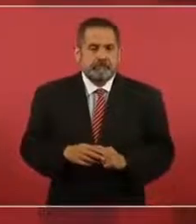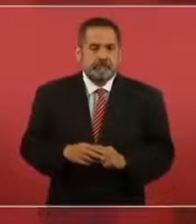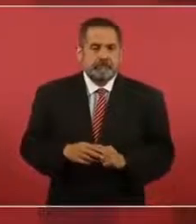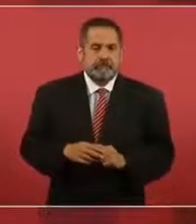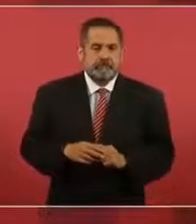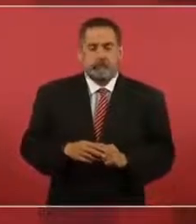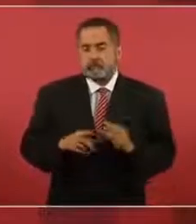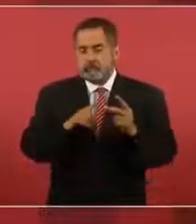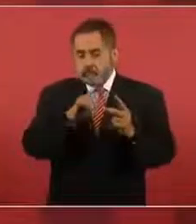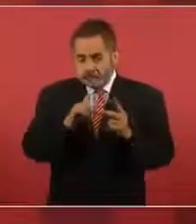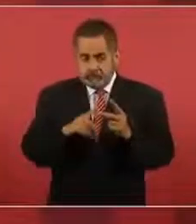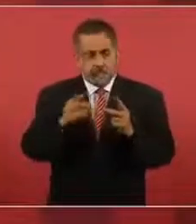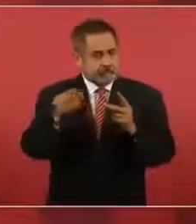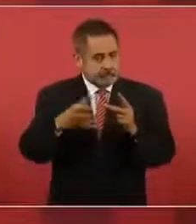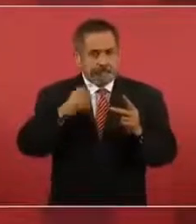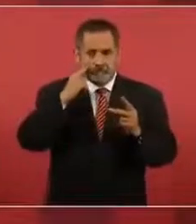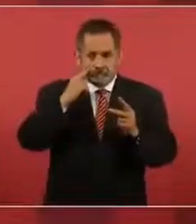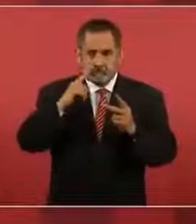Bueno, de todas formas,